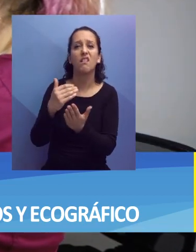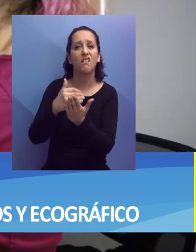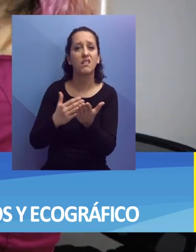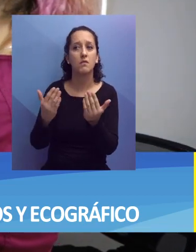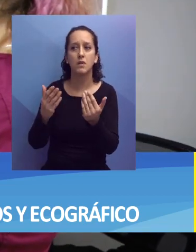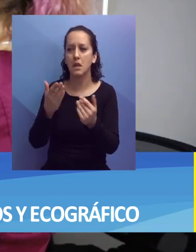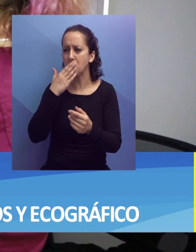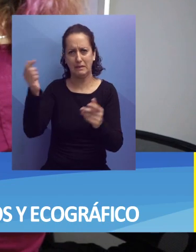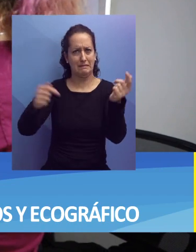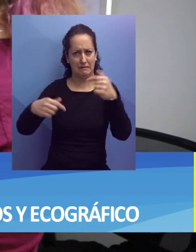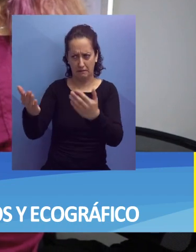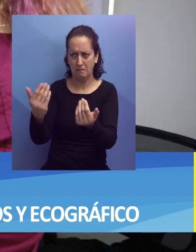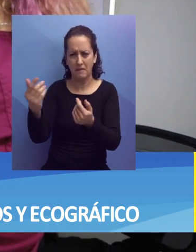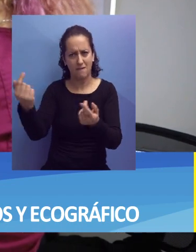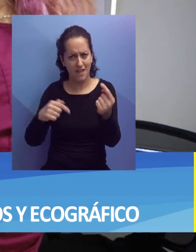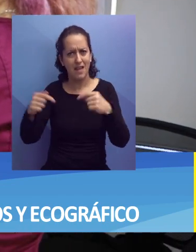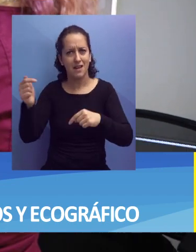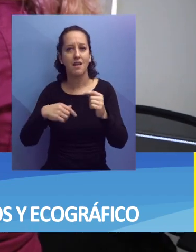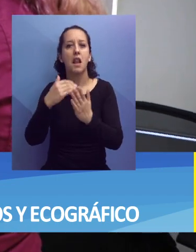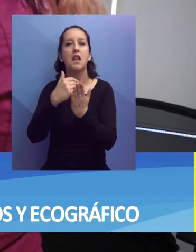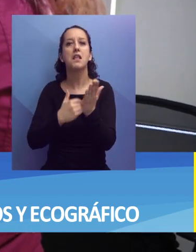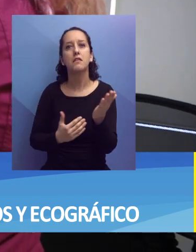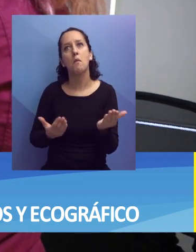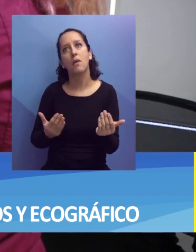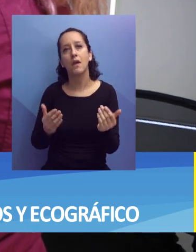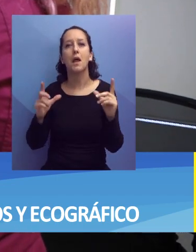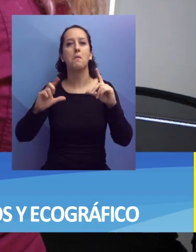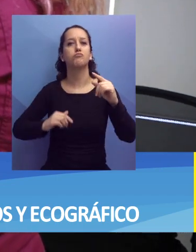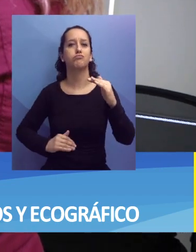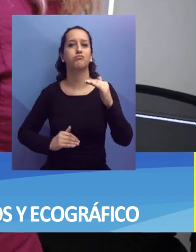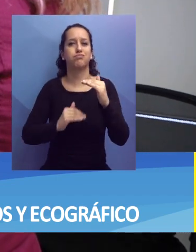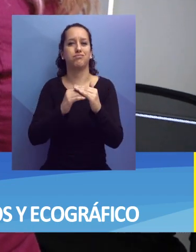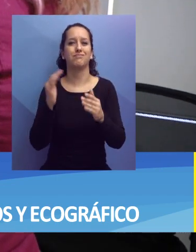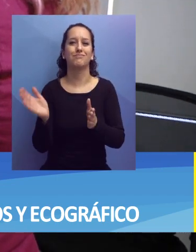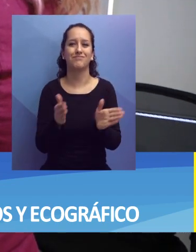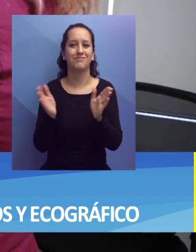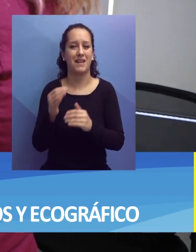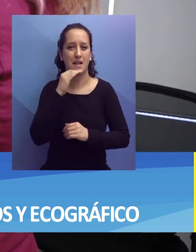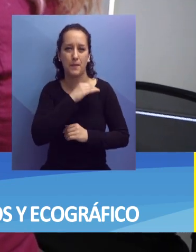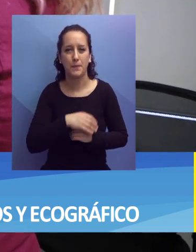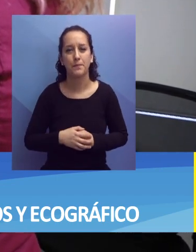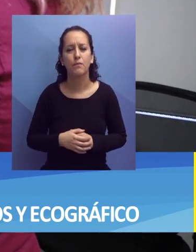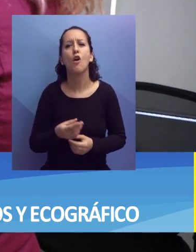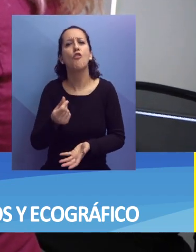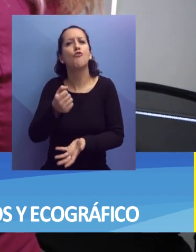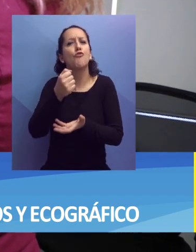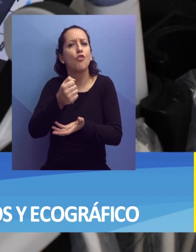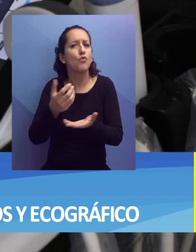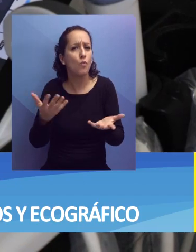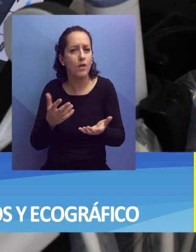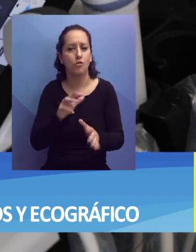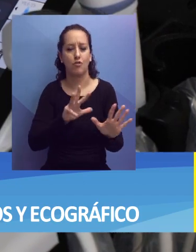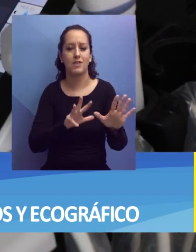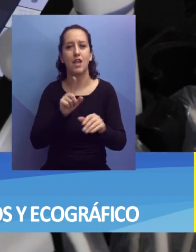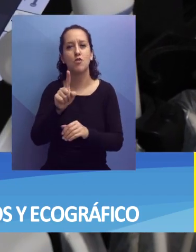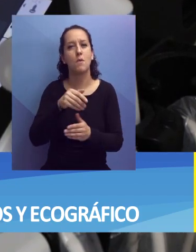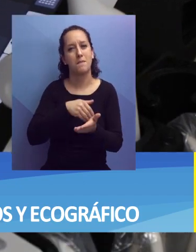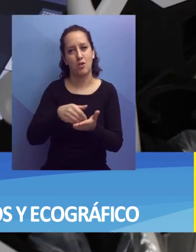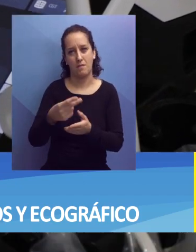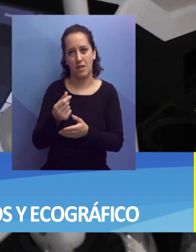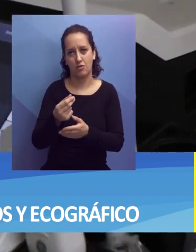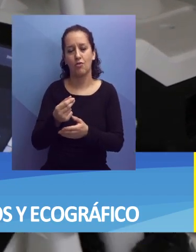listas de esperas en ambas áreas de atención a nivel comunal. Con una inversión superior a los 91 millones de